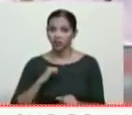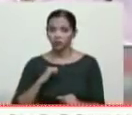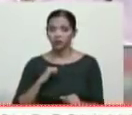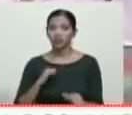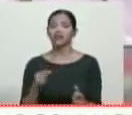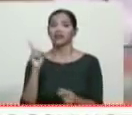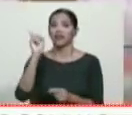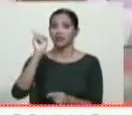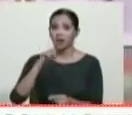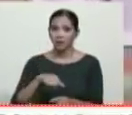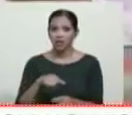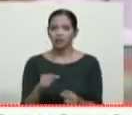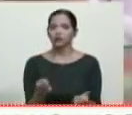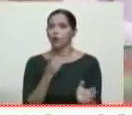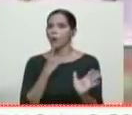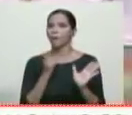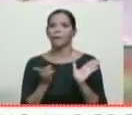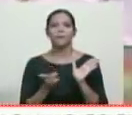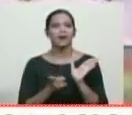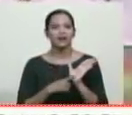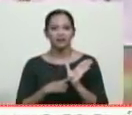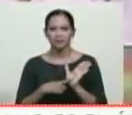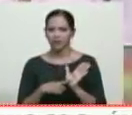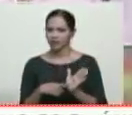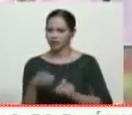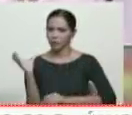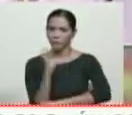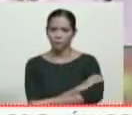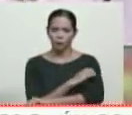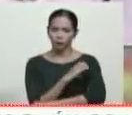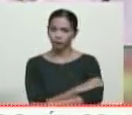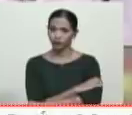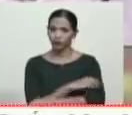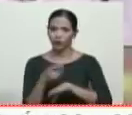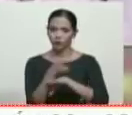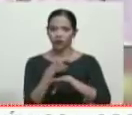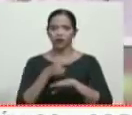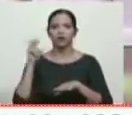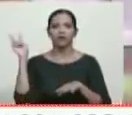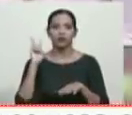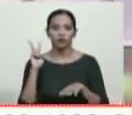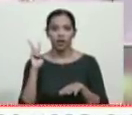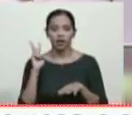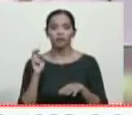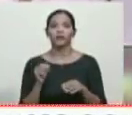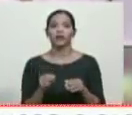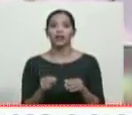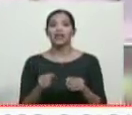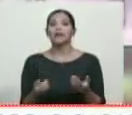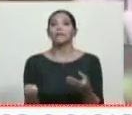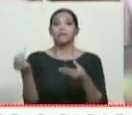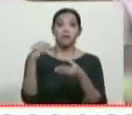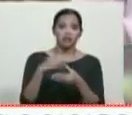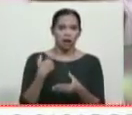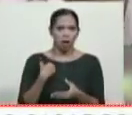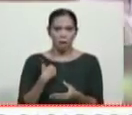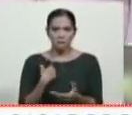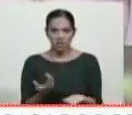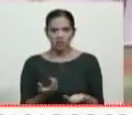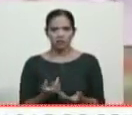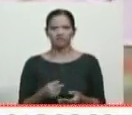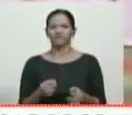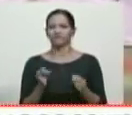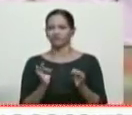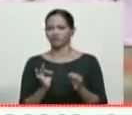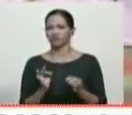son absolutamente contrarios al gobierno de la República Bolivariana de Venezuela. Pero además a mí no me extraña, porque ese